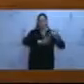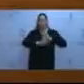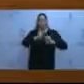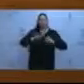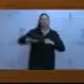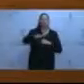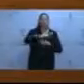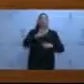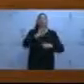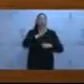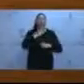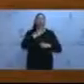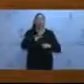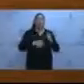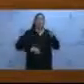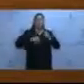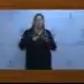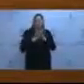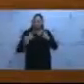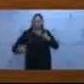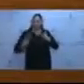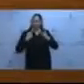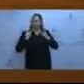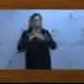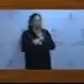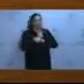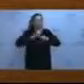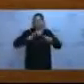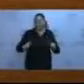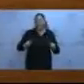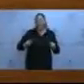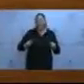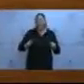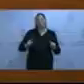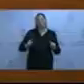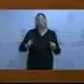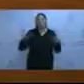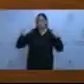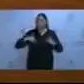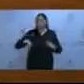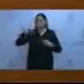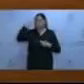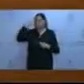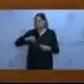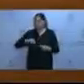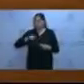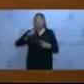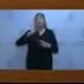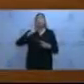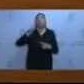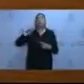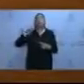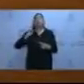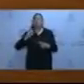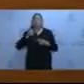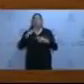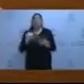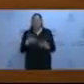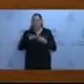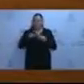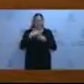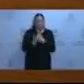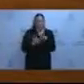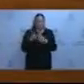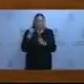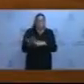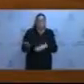estaba expresamente prohibida en los mismos. Como todos ustedes saben, efectivamente, Sogepsa se encuentra inmersa en una situación de